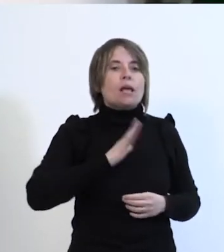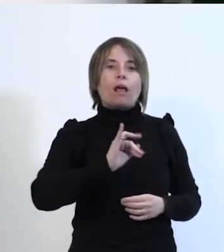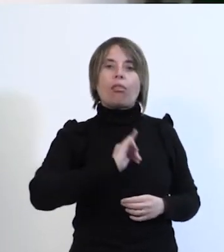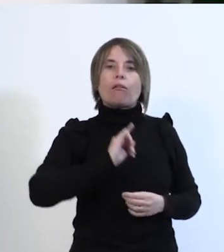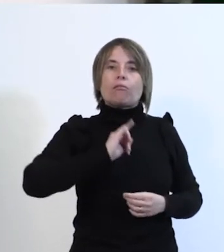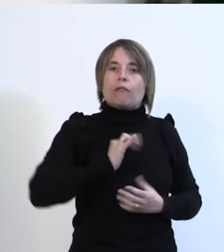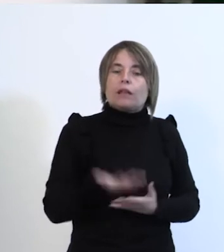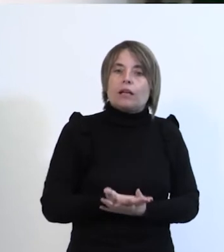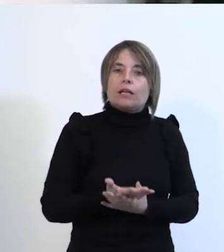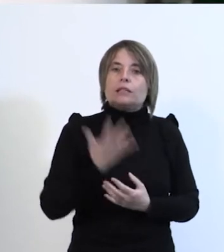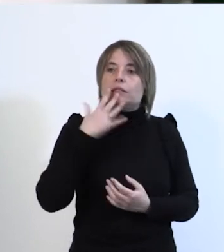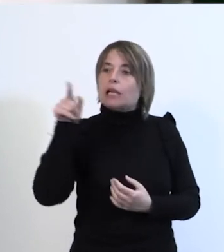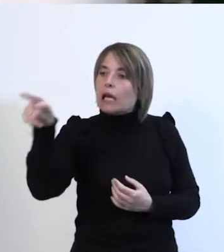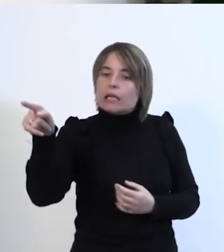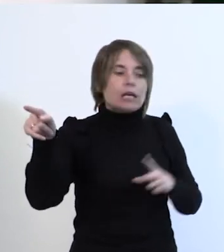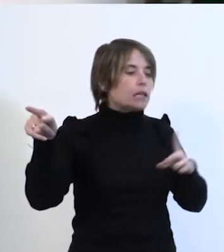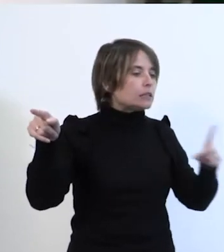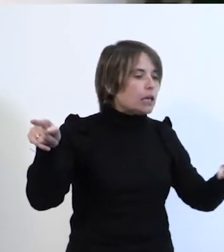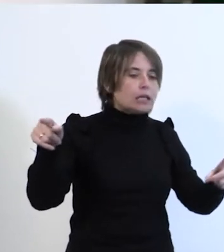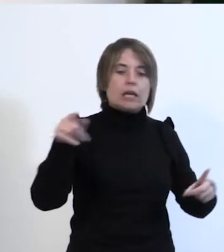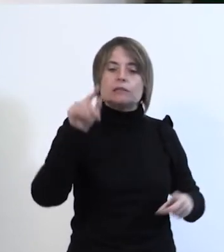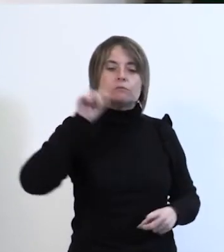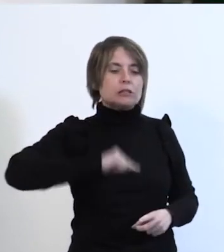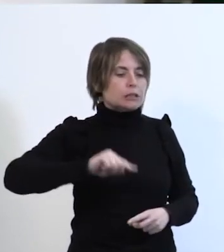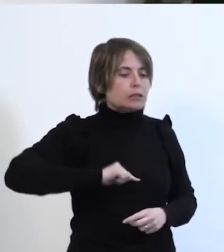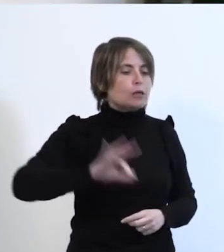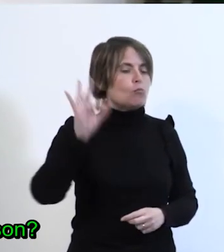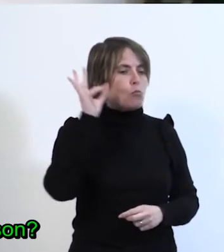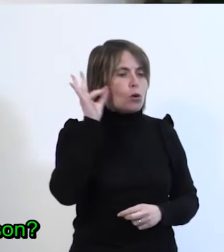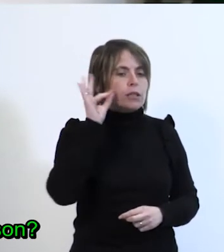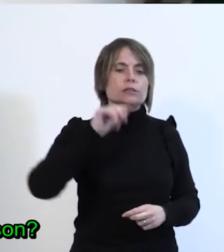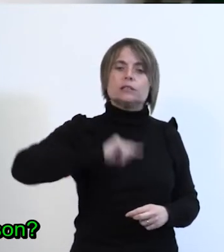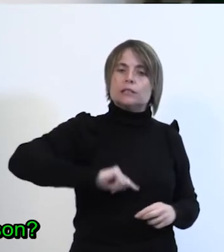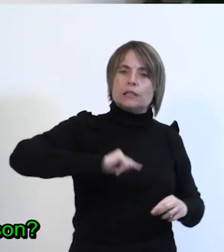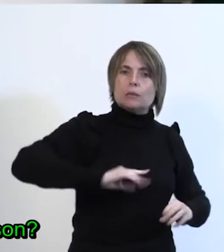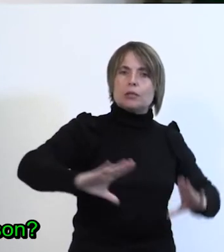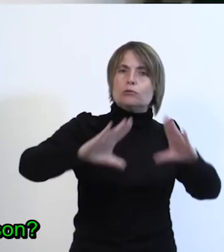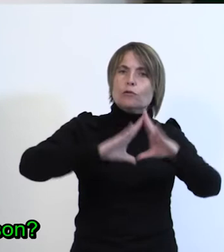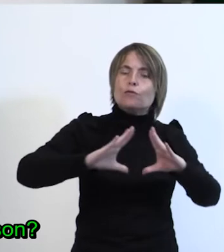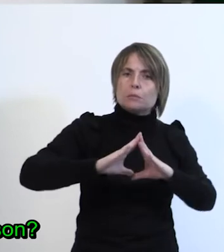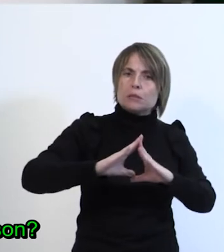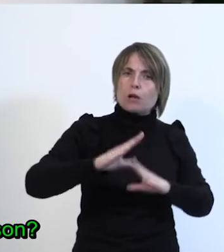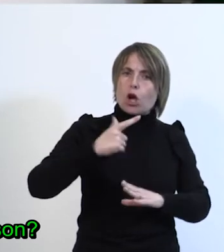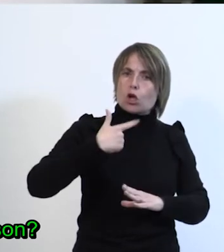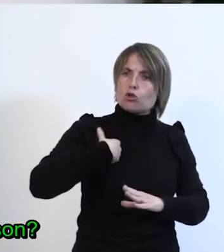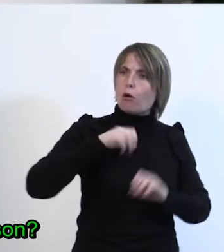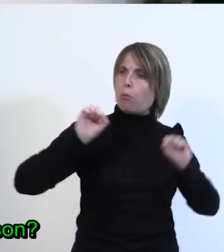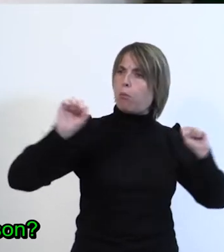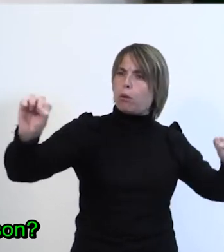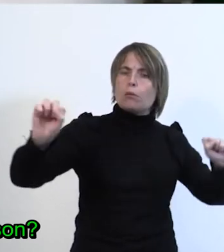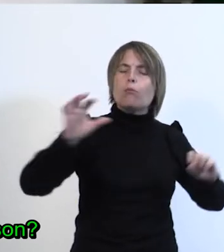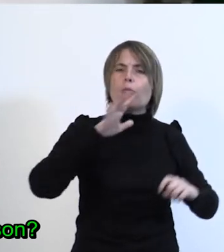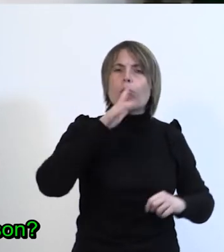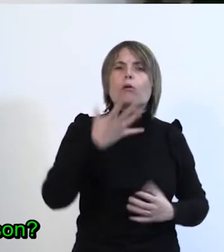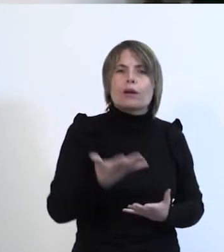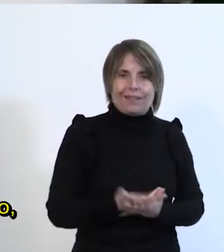principio. Entonces, si vienen ellas, se sienten mujeres y se sienten feministas, ¿por qué yo le voy a decir